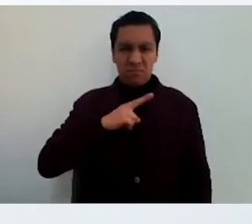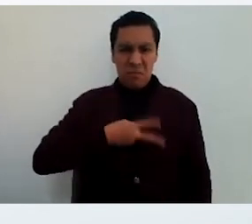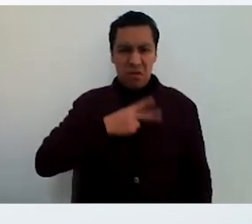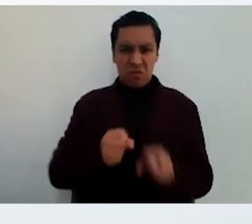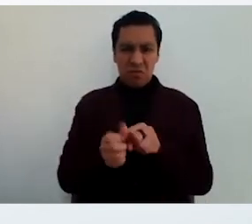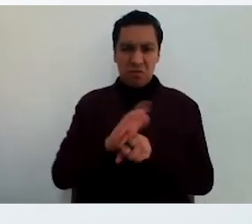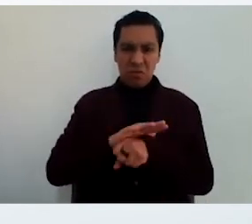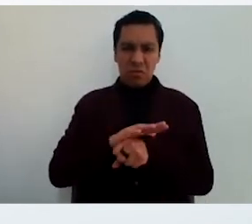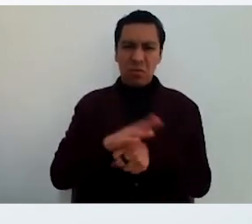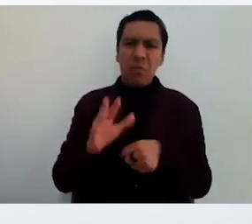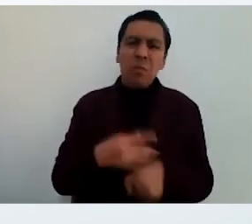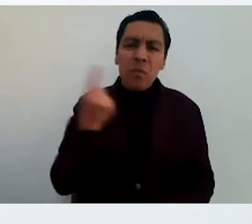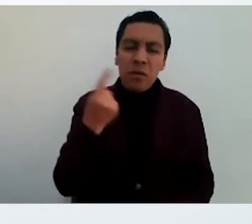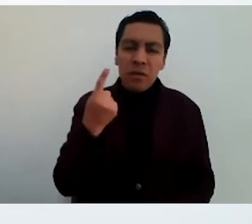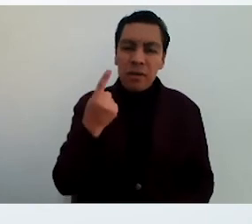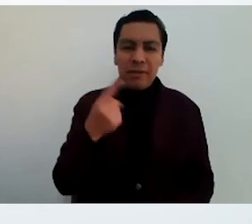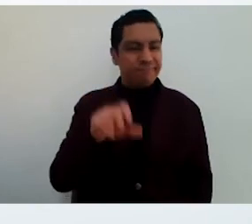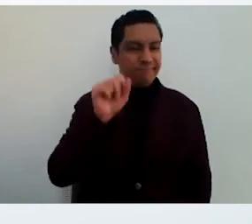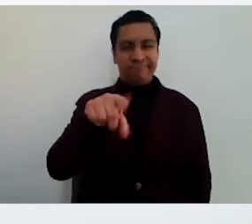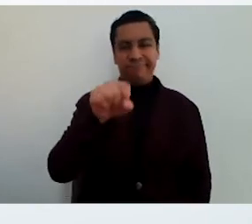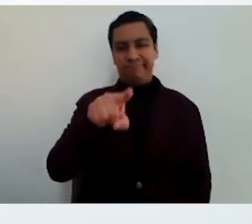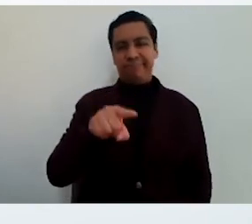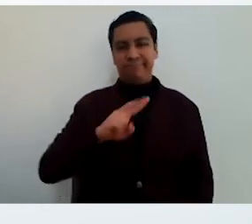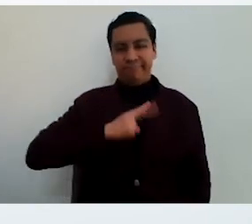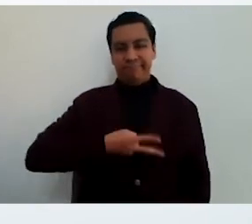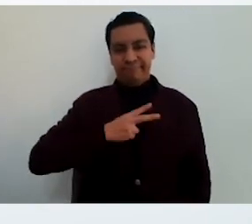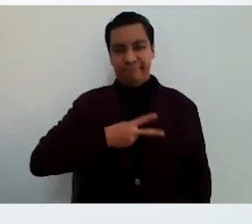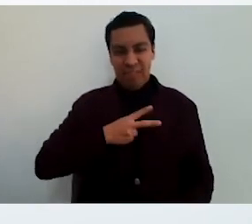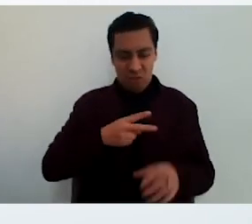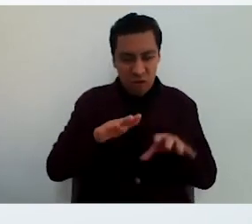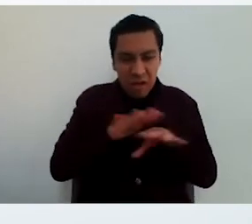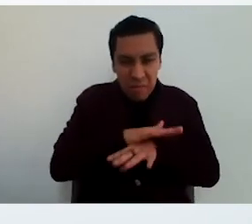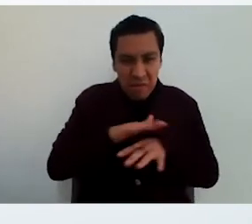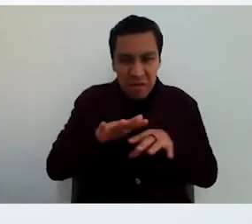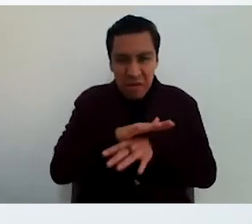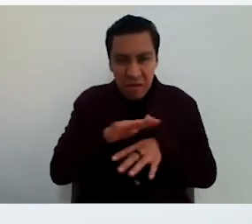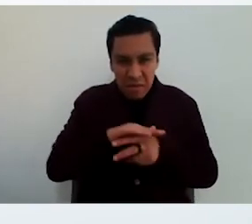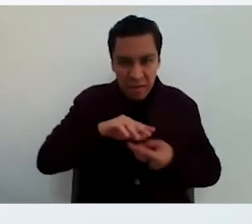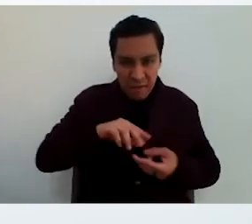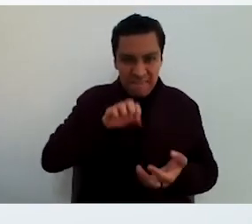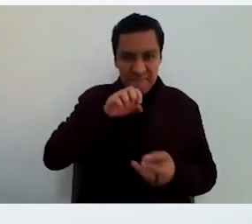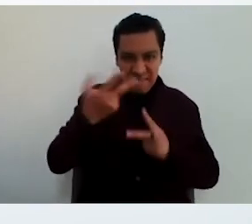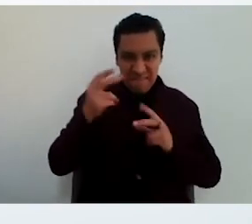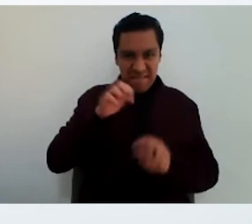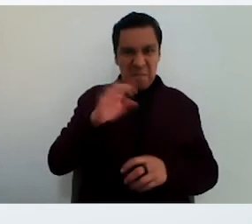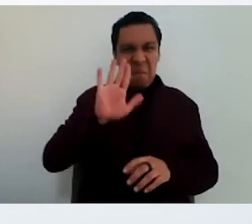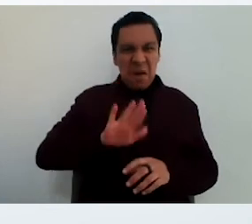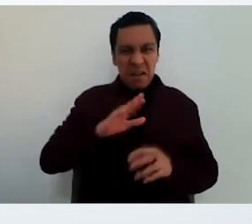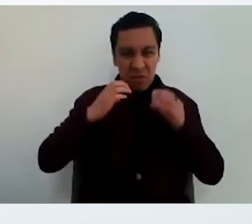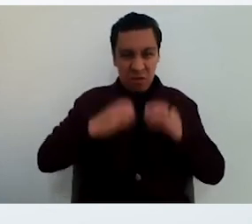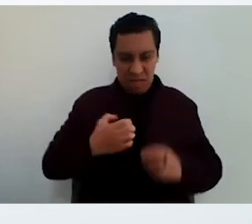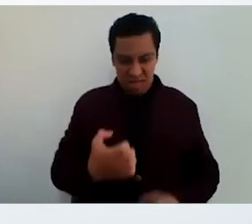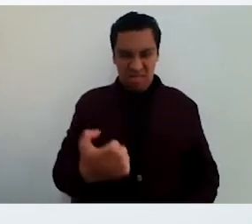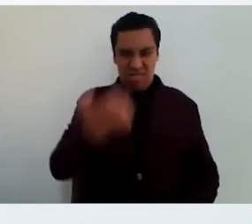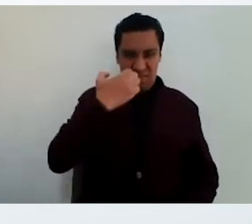esta ciudad afectada y ellos de manera muy categórica dijeron que no existen las